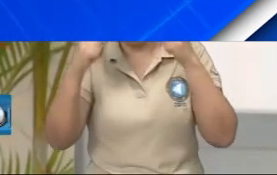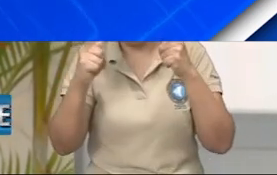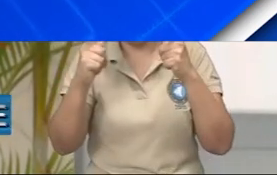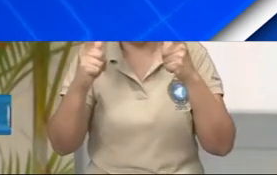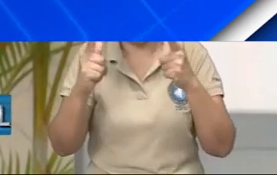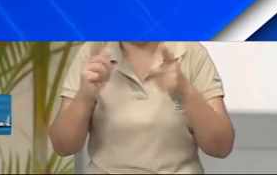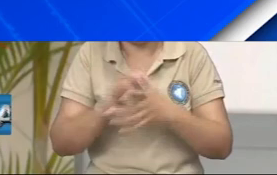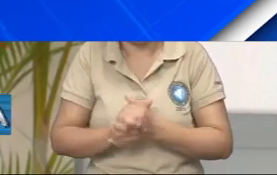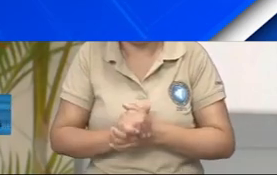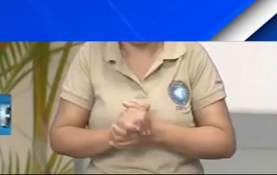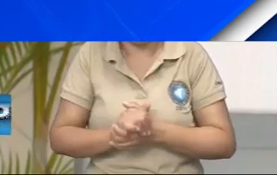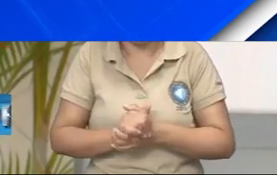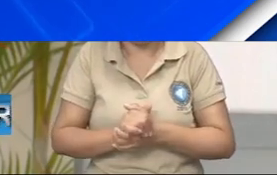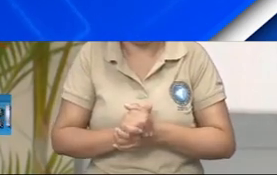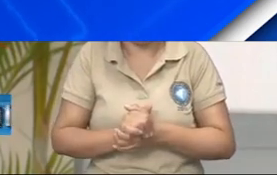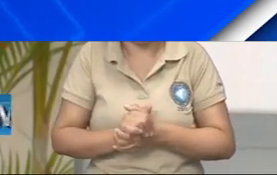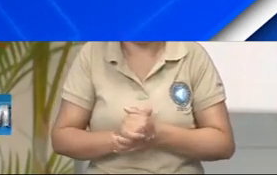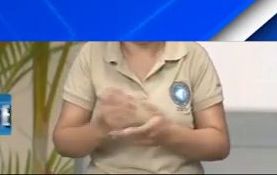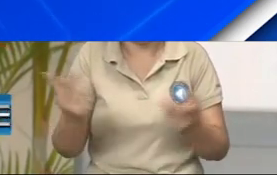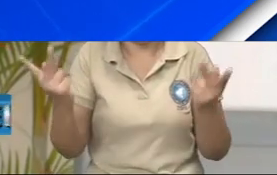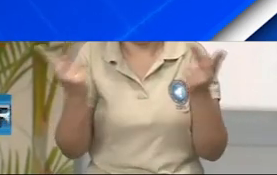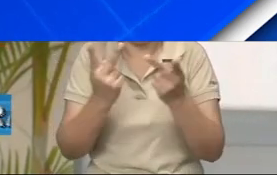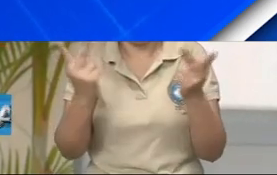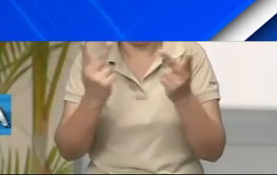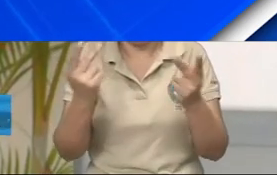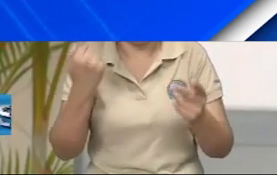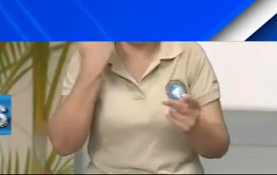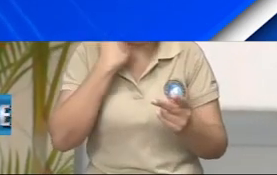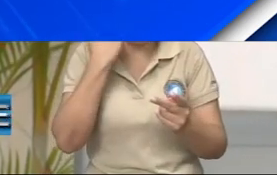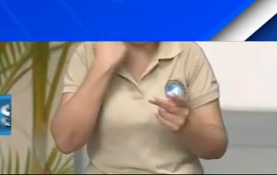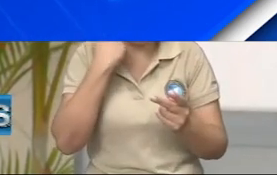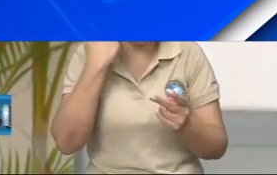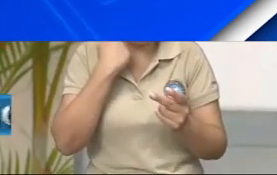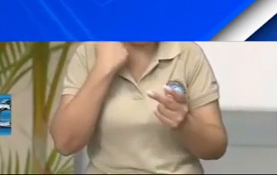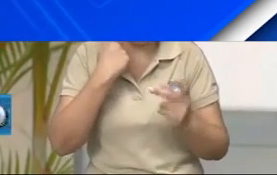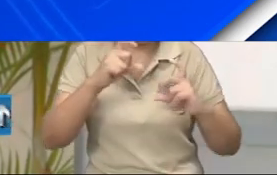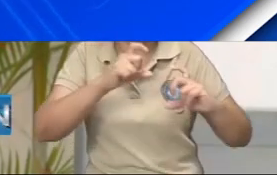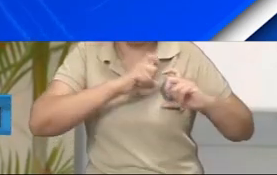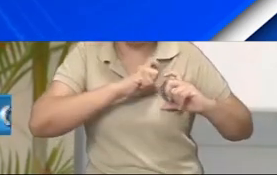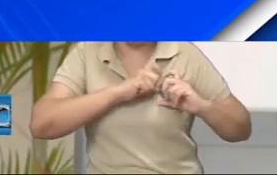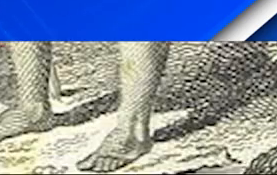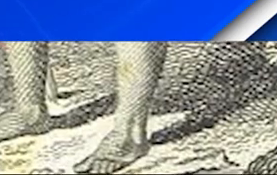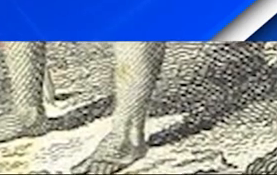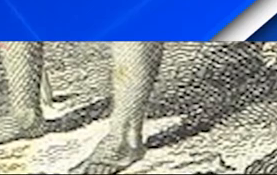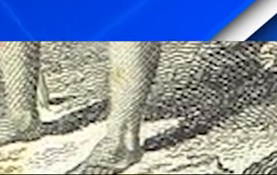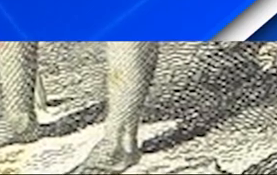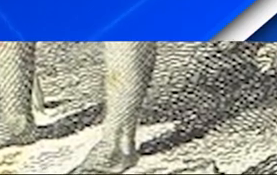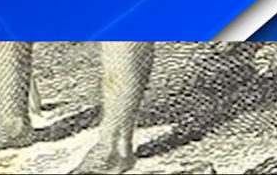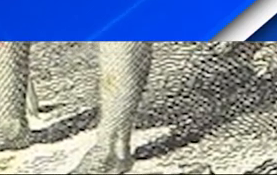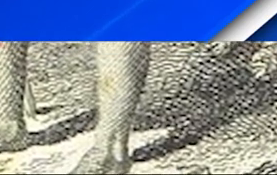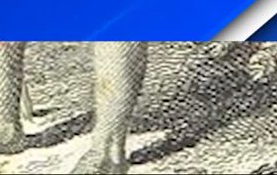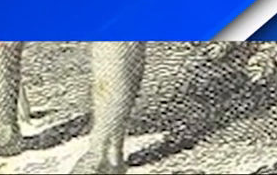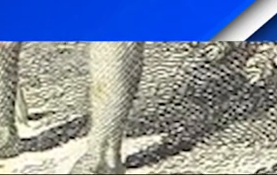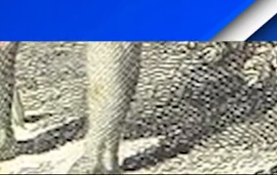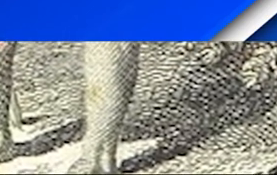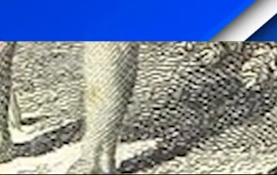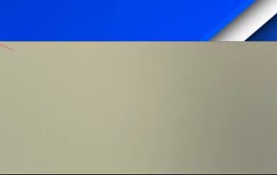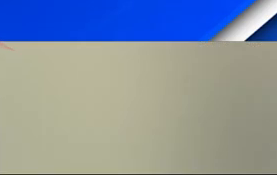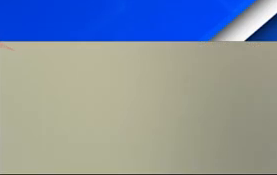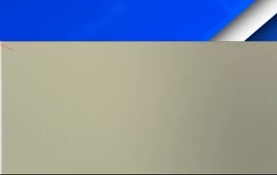y él vive y vivirá siempre en el corazón de nosotros. En este